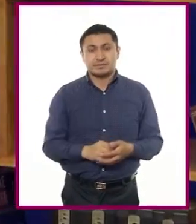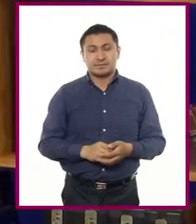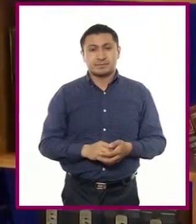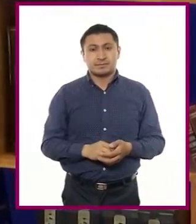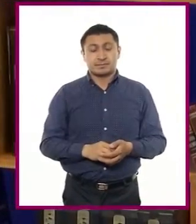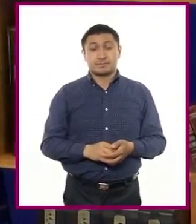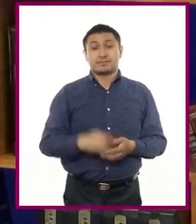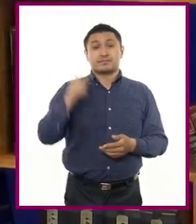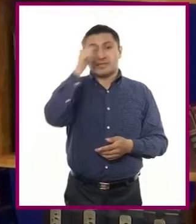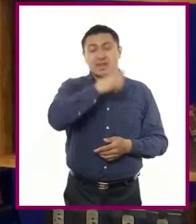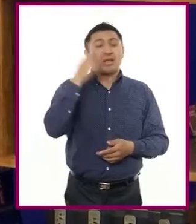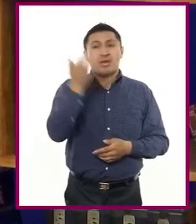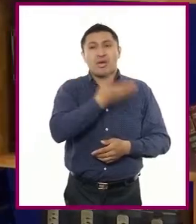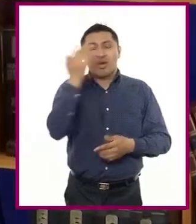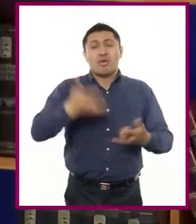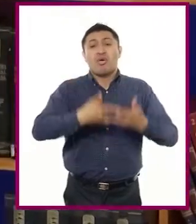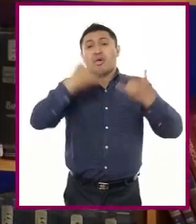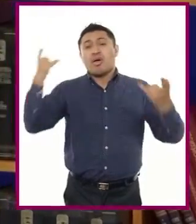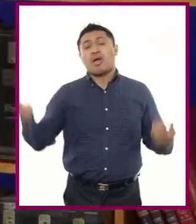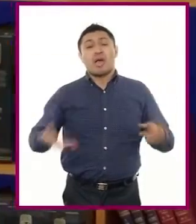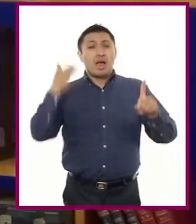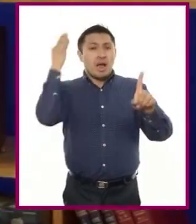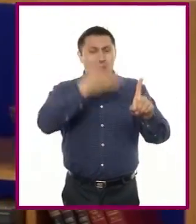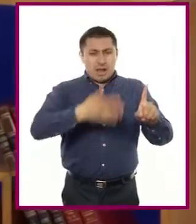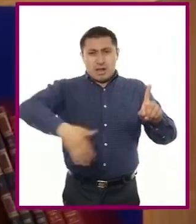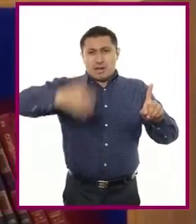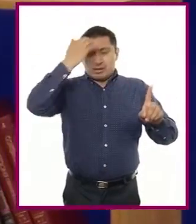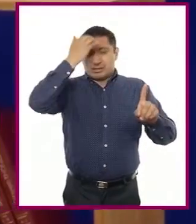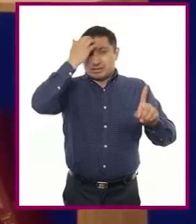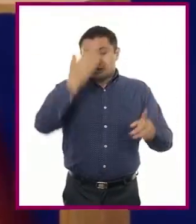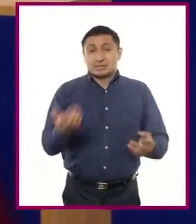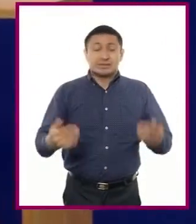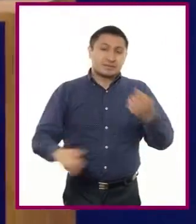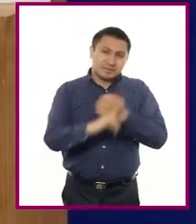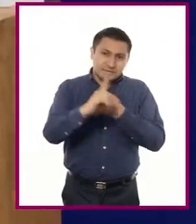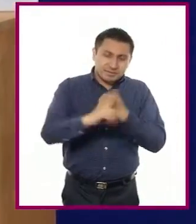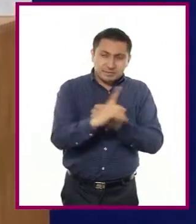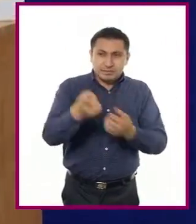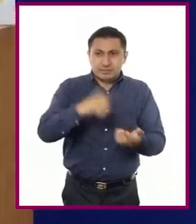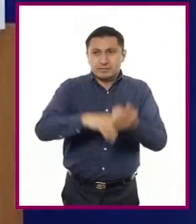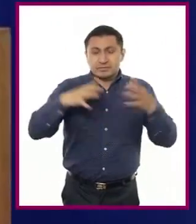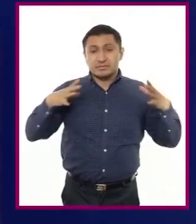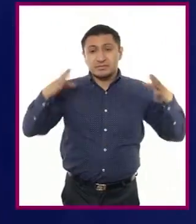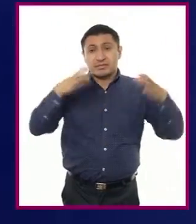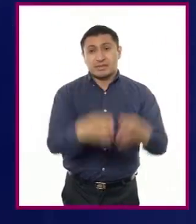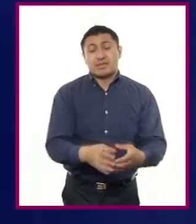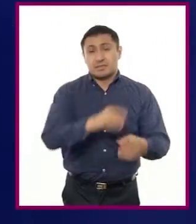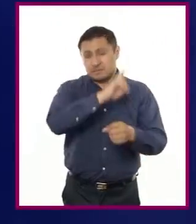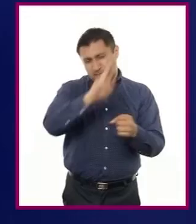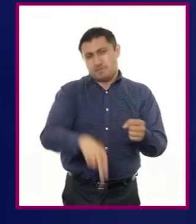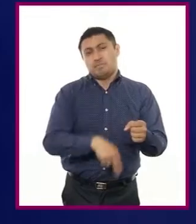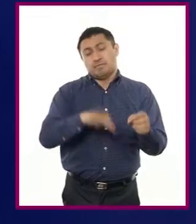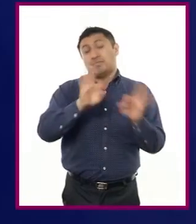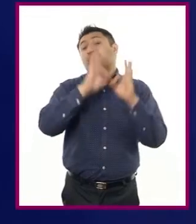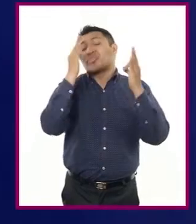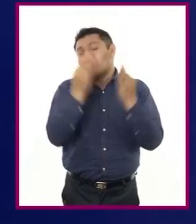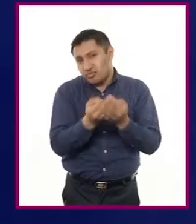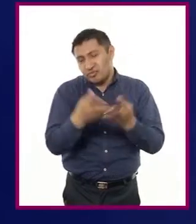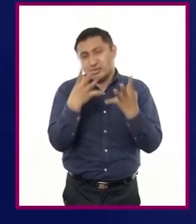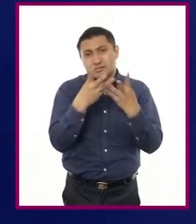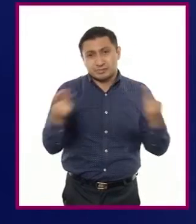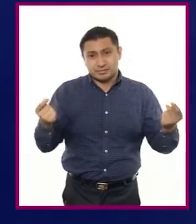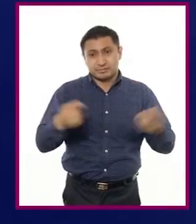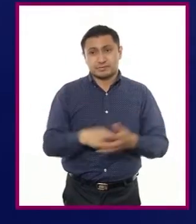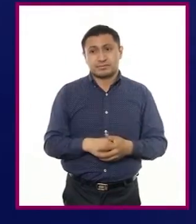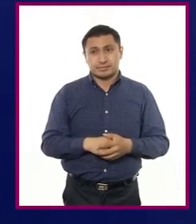lenguaje coloquial, la historieta pretende la concientización acerca de problemas sociales y naturalmente las posibilidades para